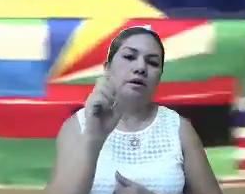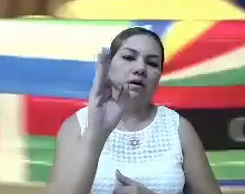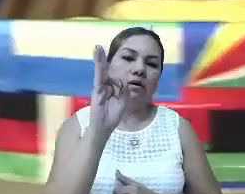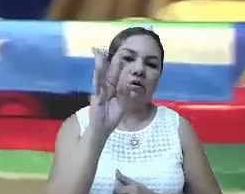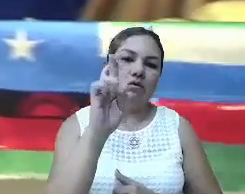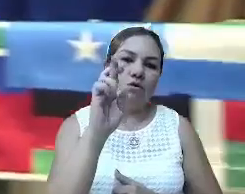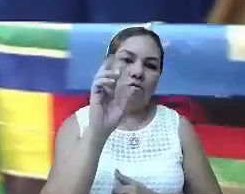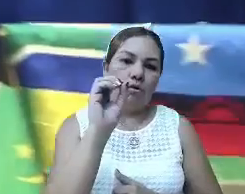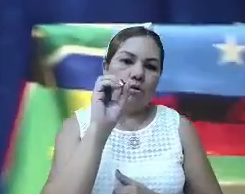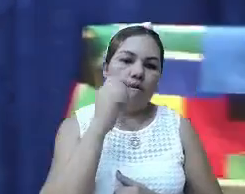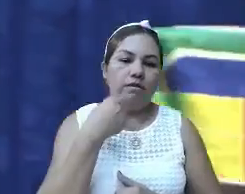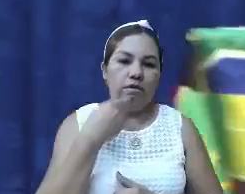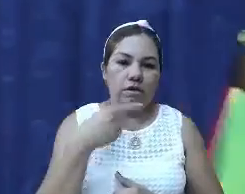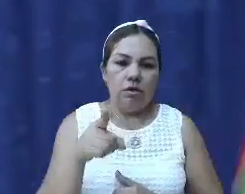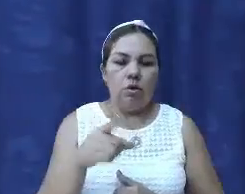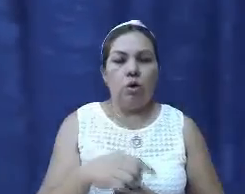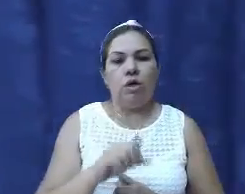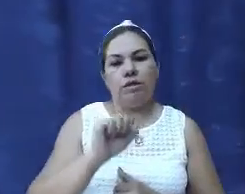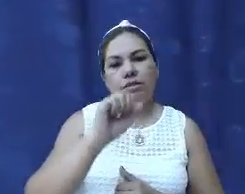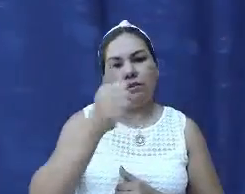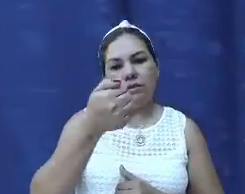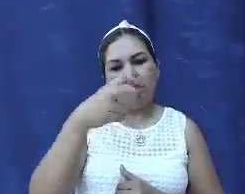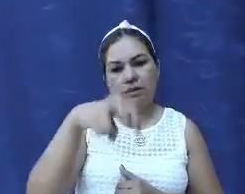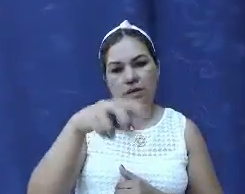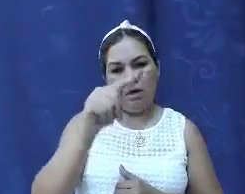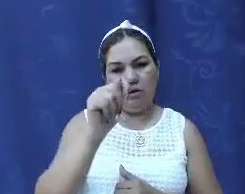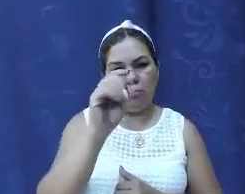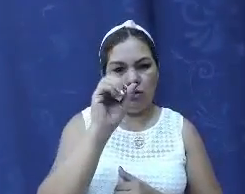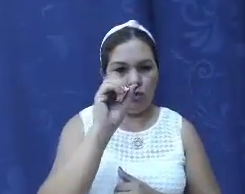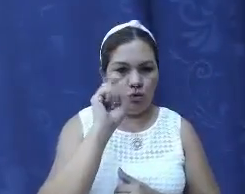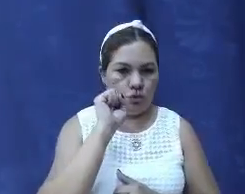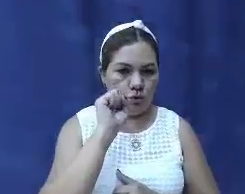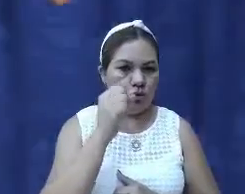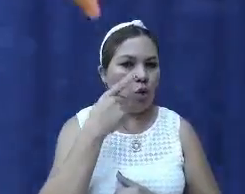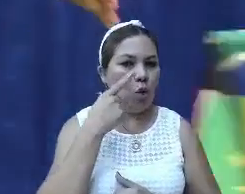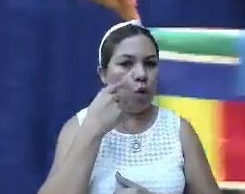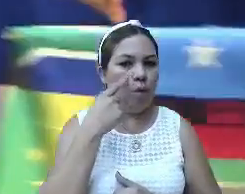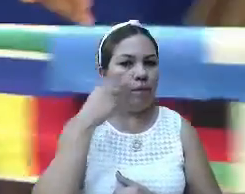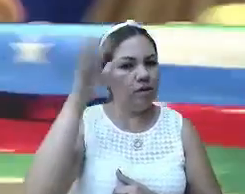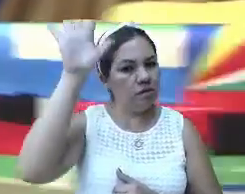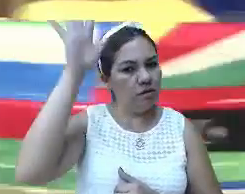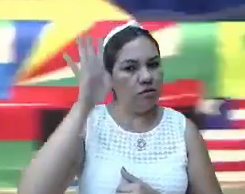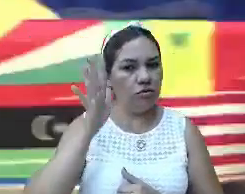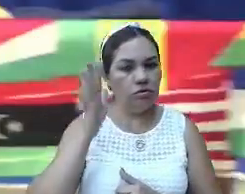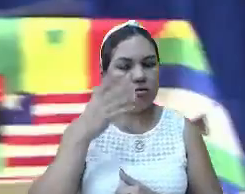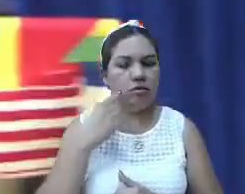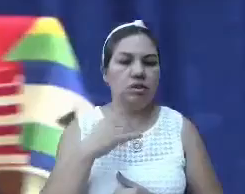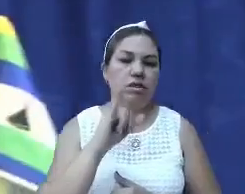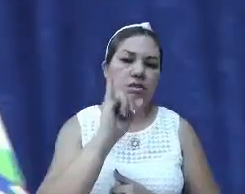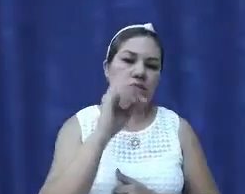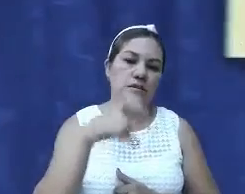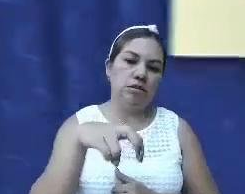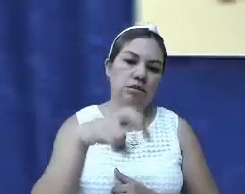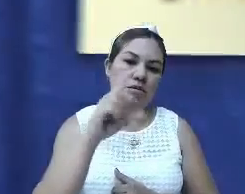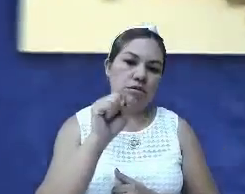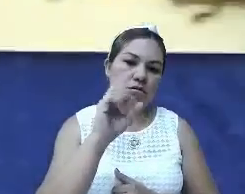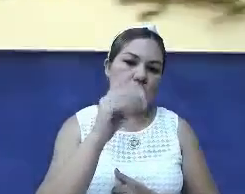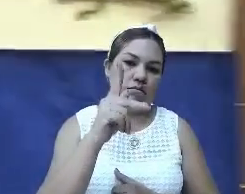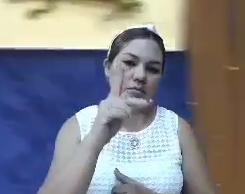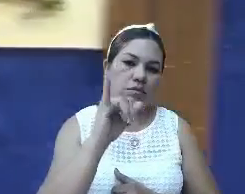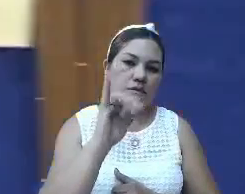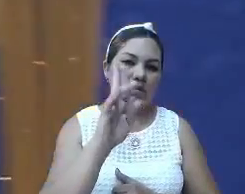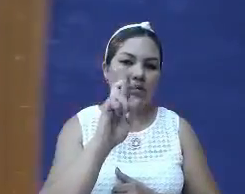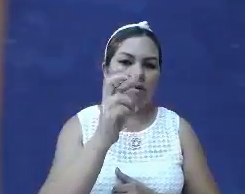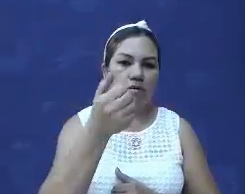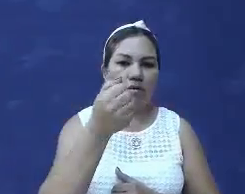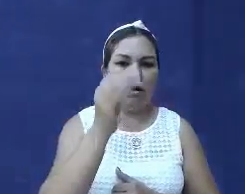hombres de Dios fueron inspirados por el Espíritu Santo. Quiere decir que la Biblia no